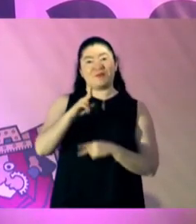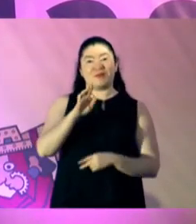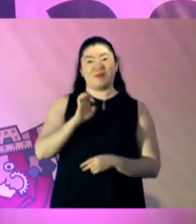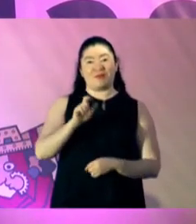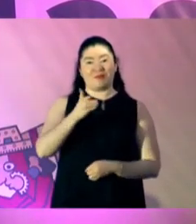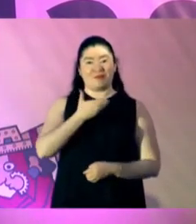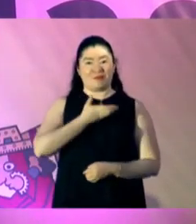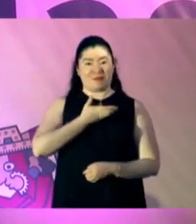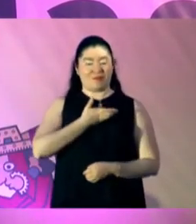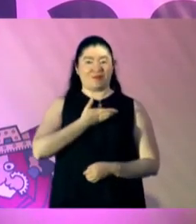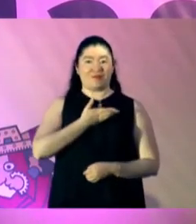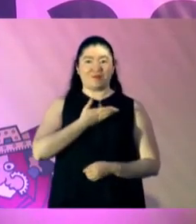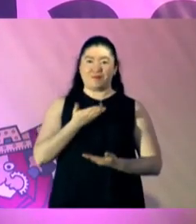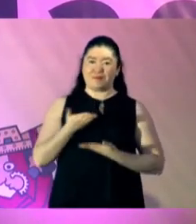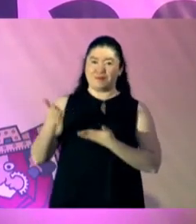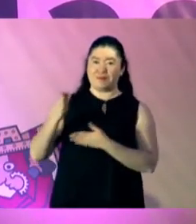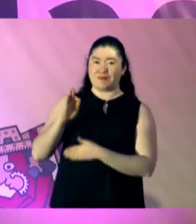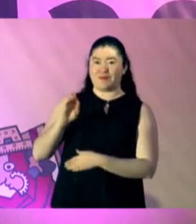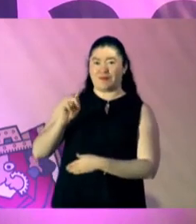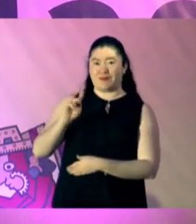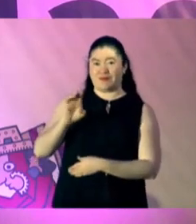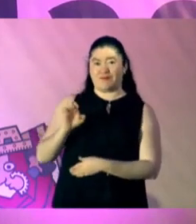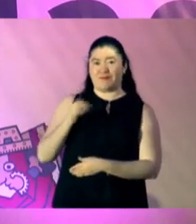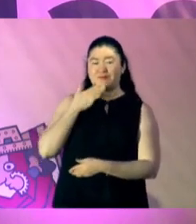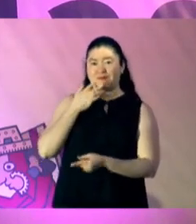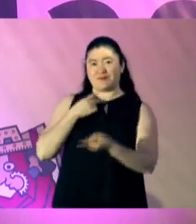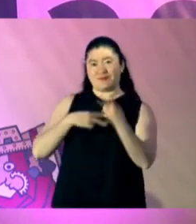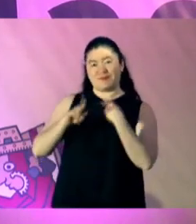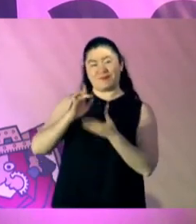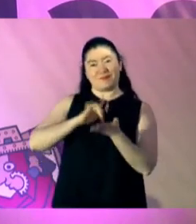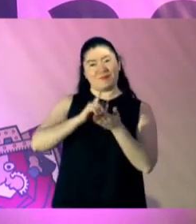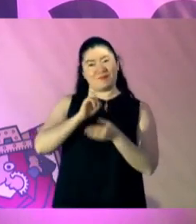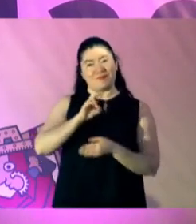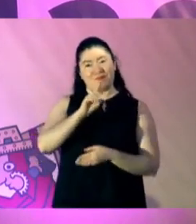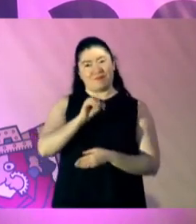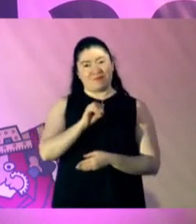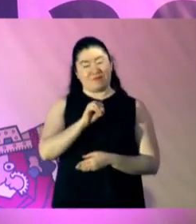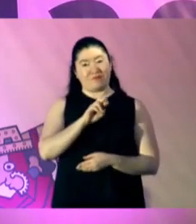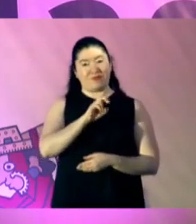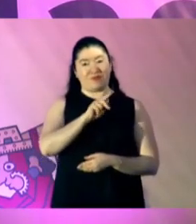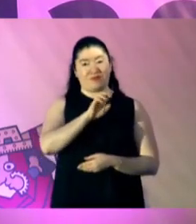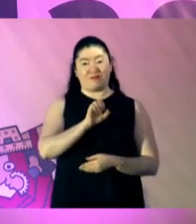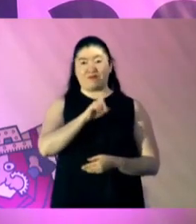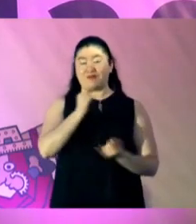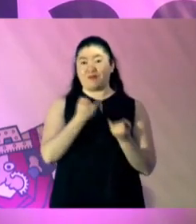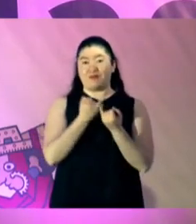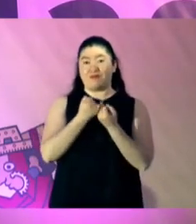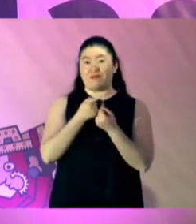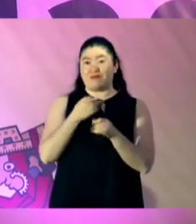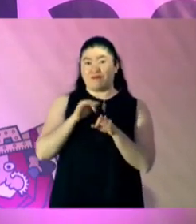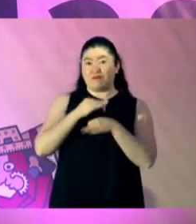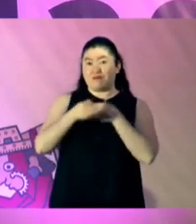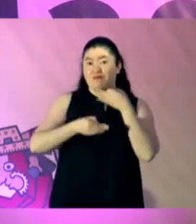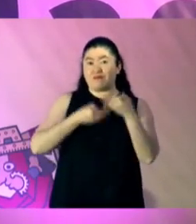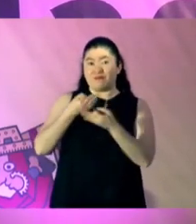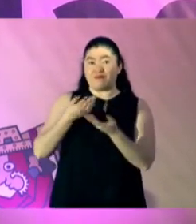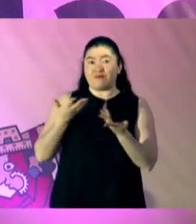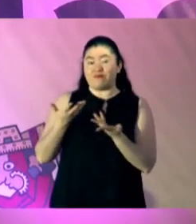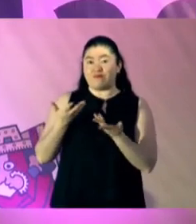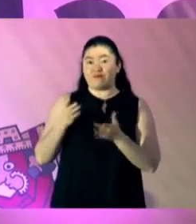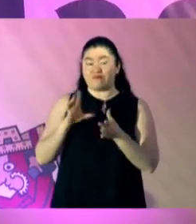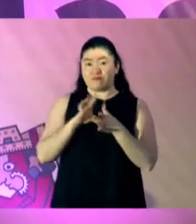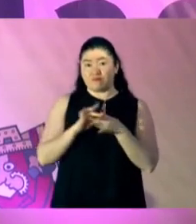adelante felipe bienvenidos muchas gracias pero muchas gracias tenemos a rape que nos va a contar toda esta